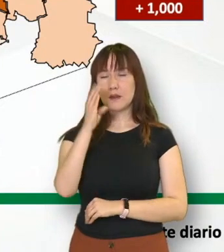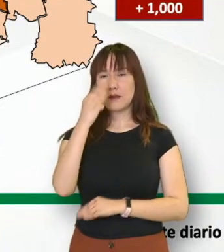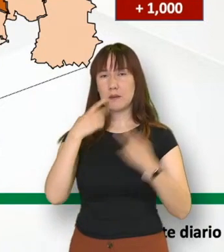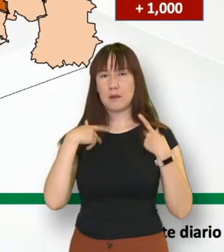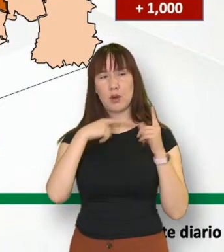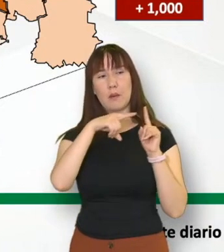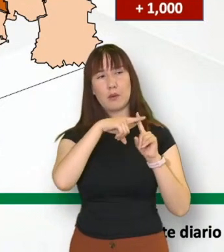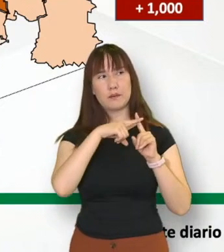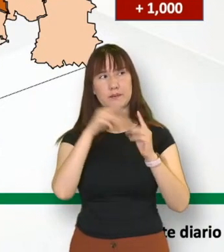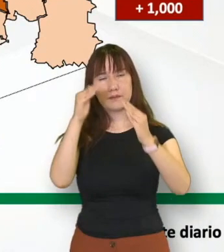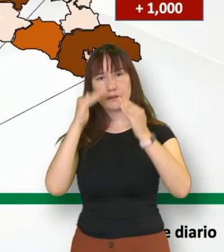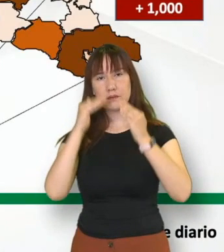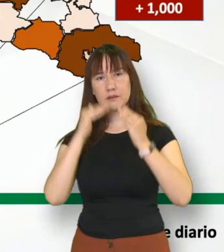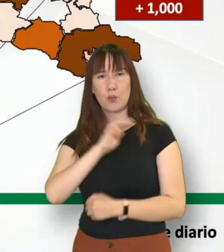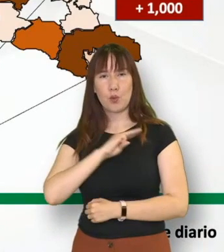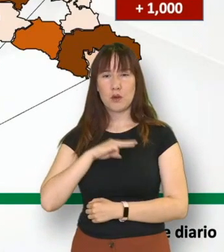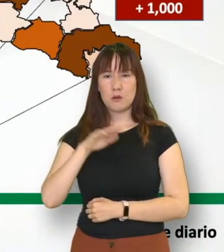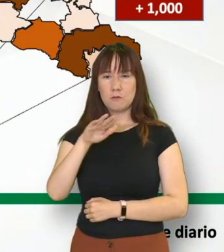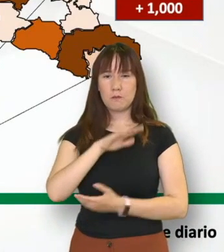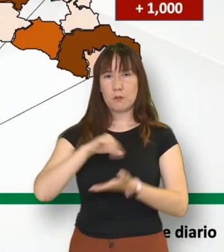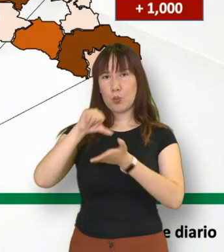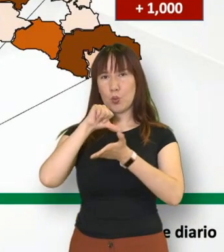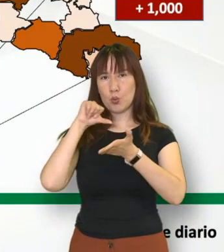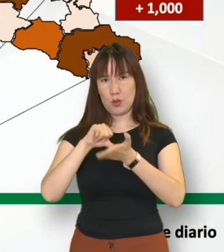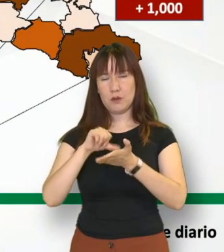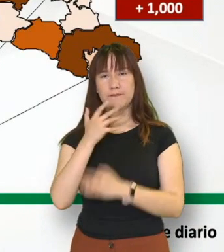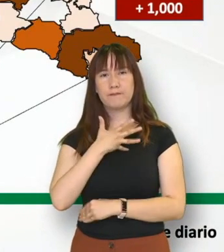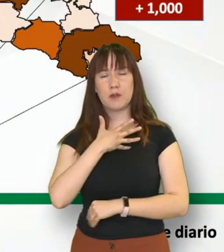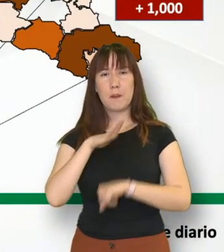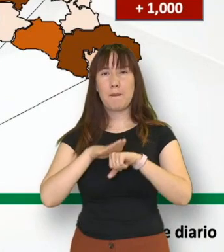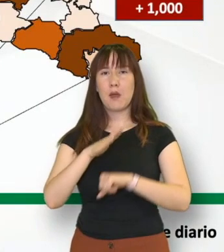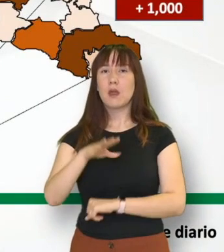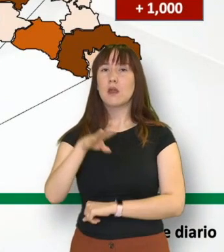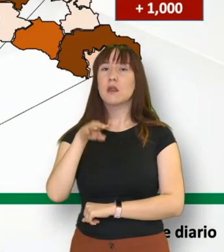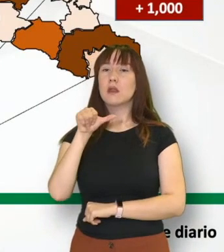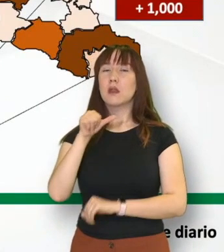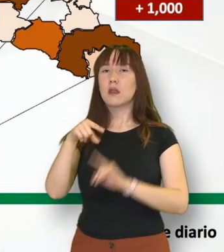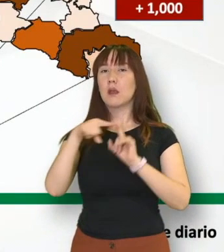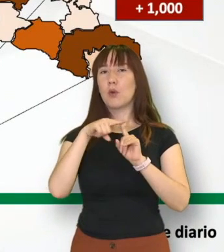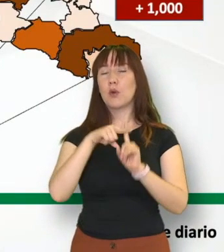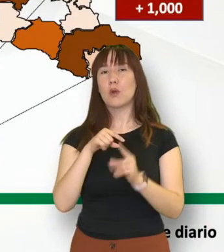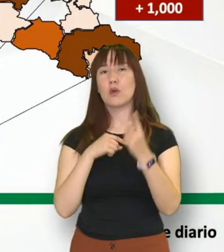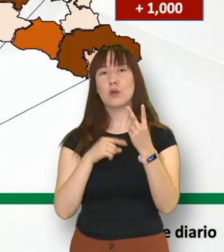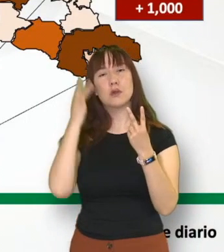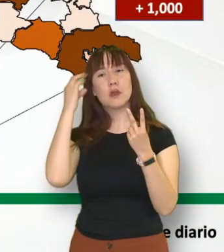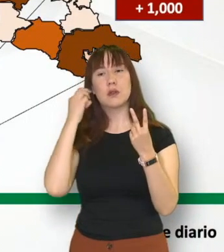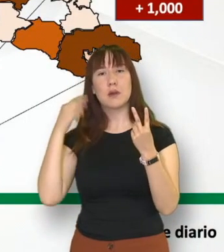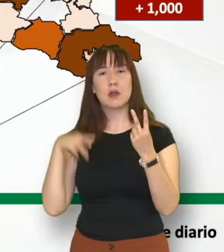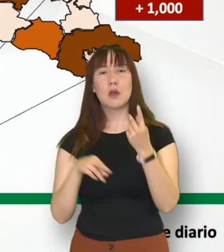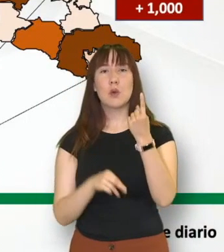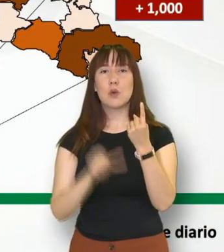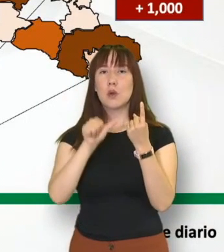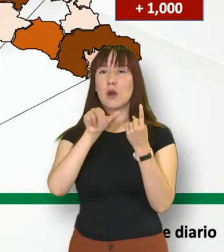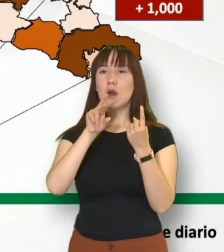casos, pasando a los municipios de aquí de la zona centro, tenemos un incremento de 16 casos, 2 en Santa María del Río, 1 en